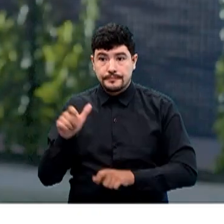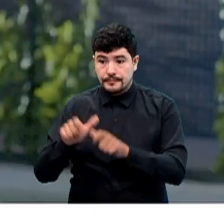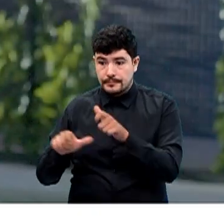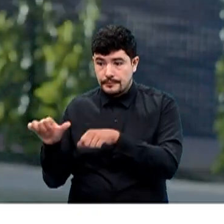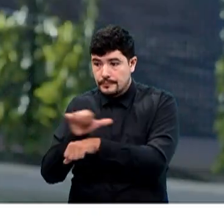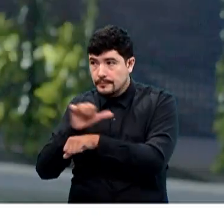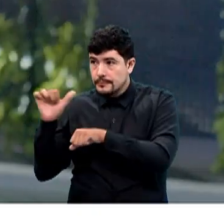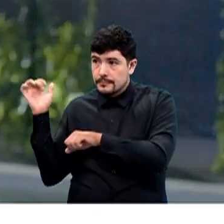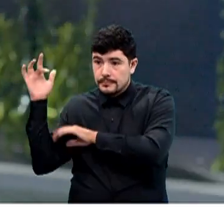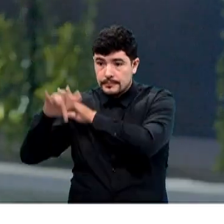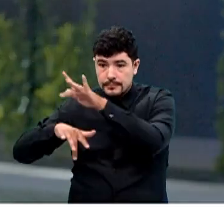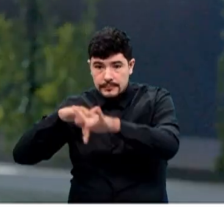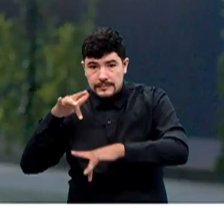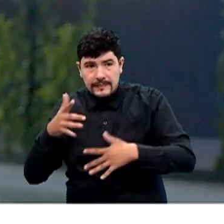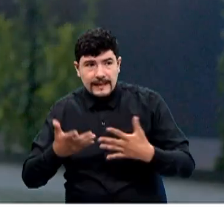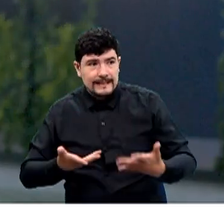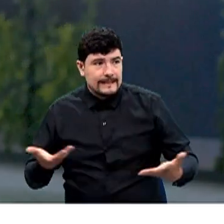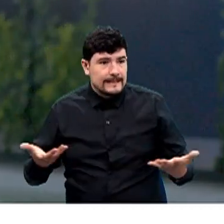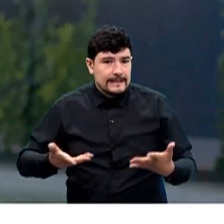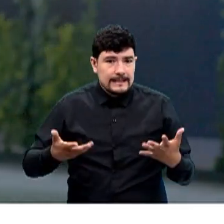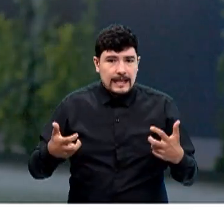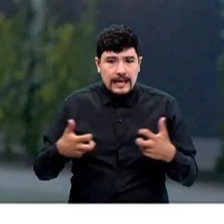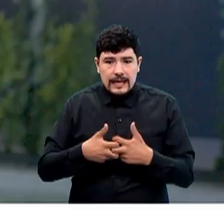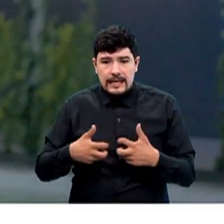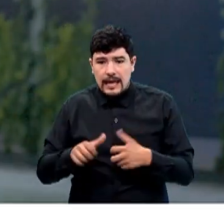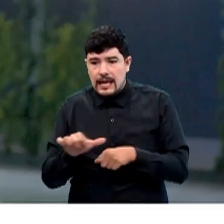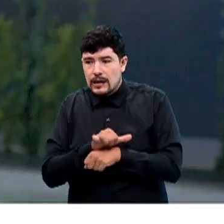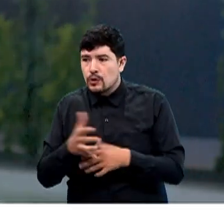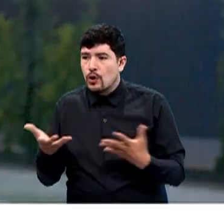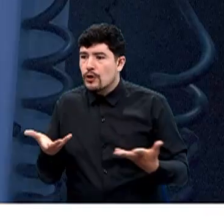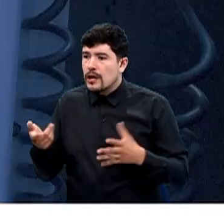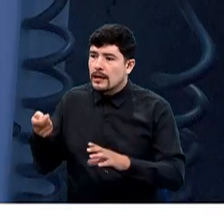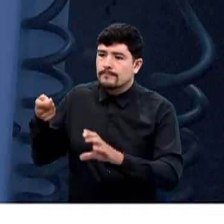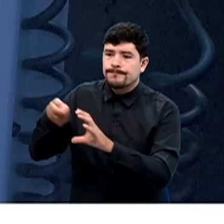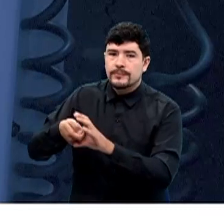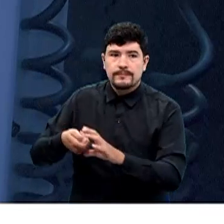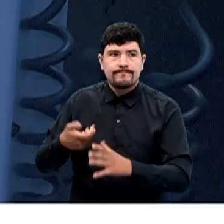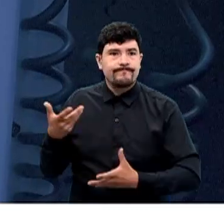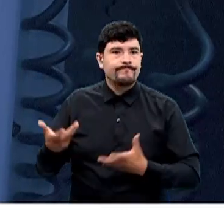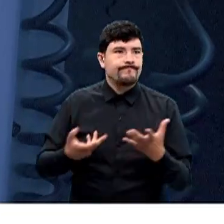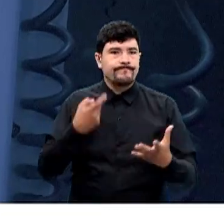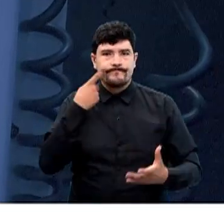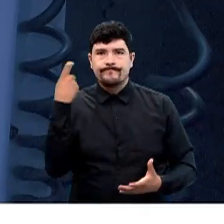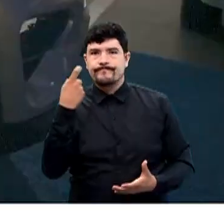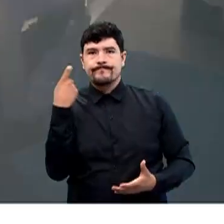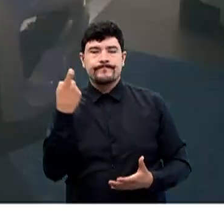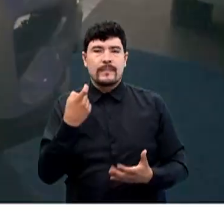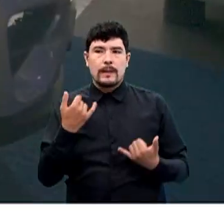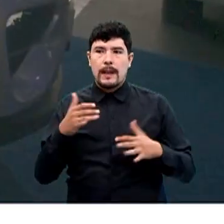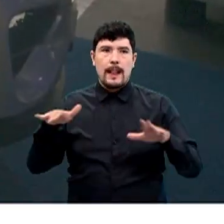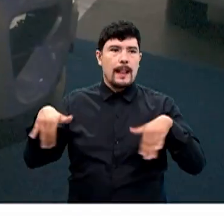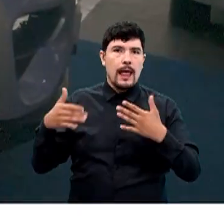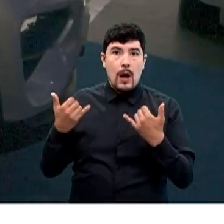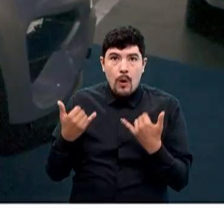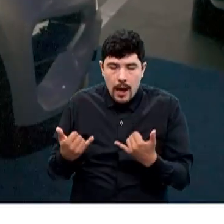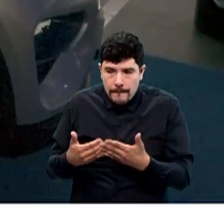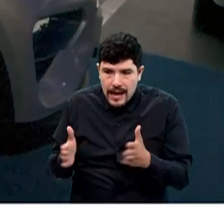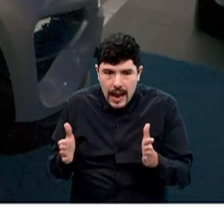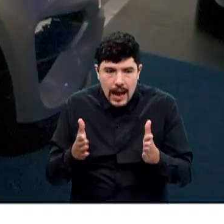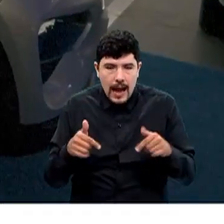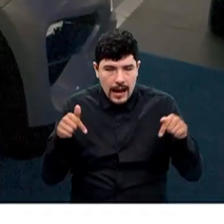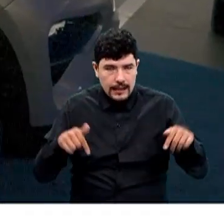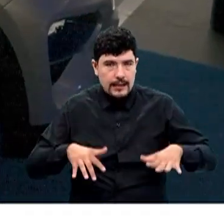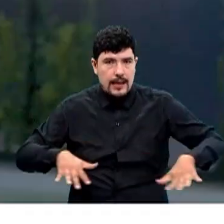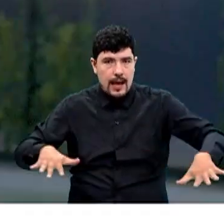y no encontraban dónde poder cargar sus vehículos. Me parece que esto es un potencial porque va a fomentar más